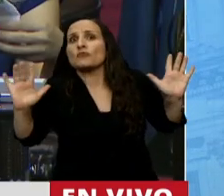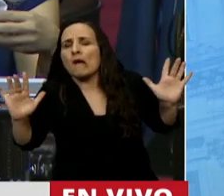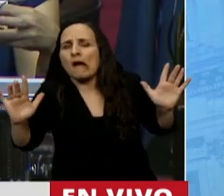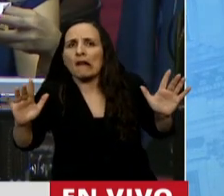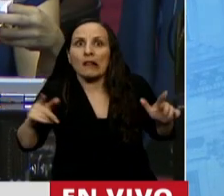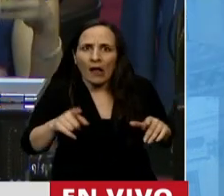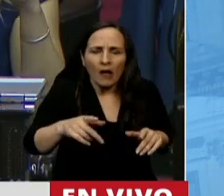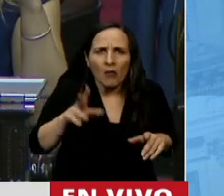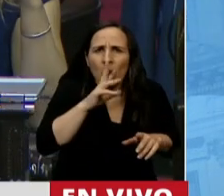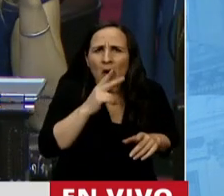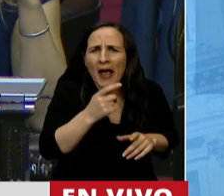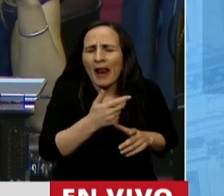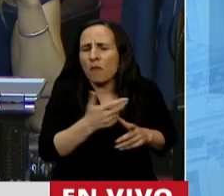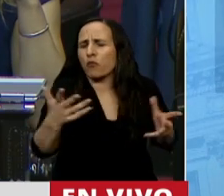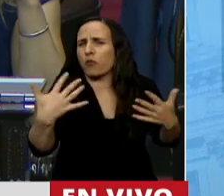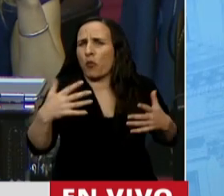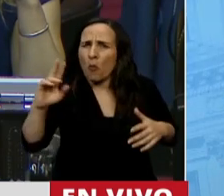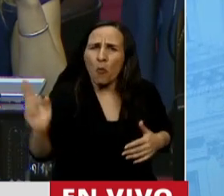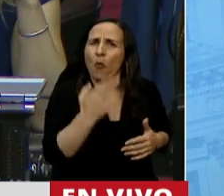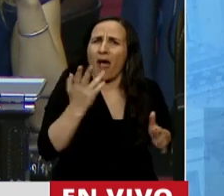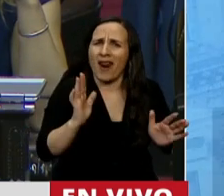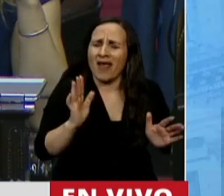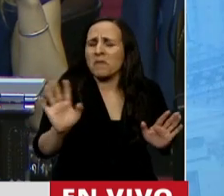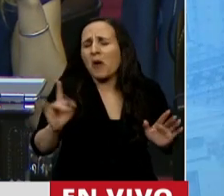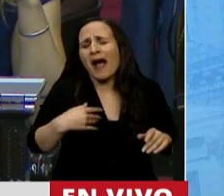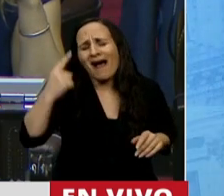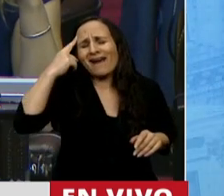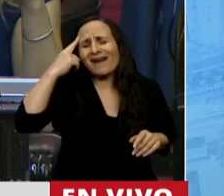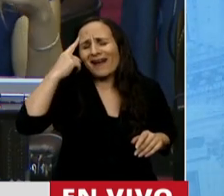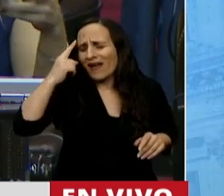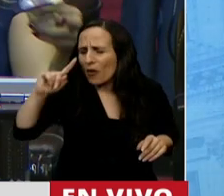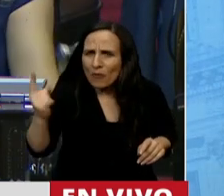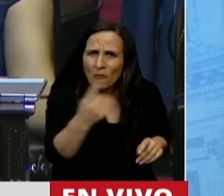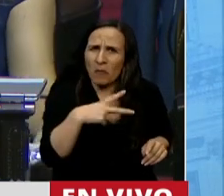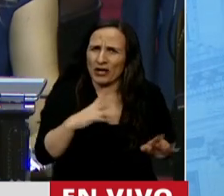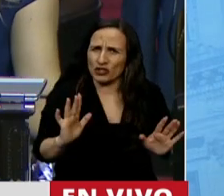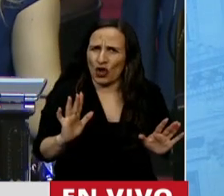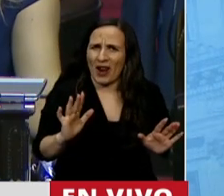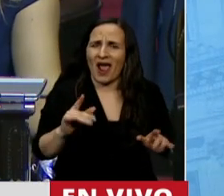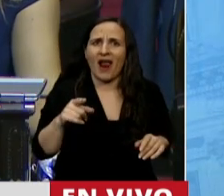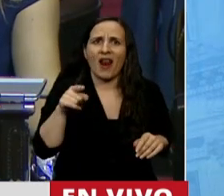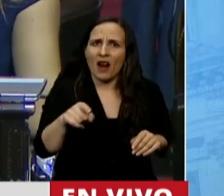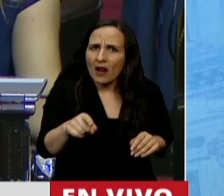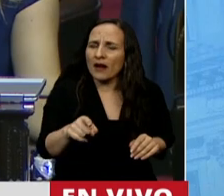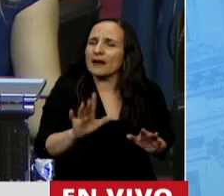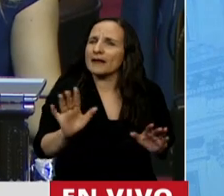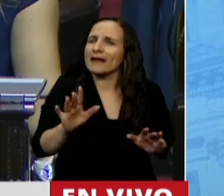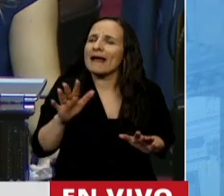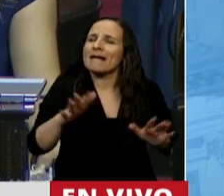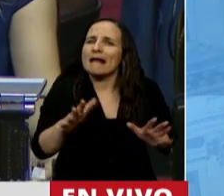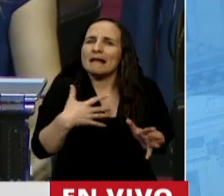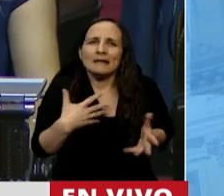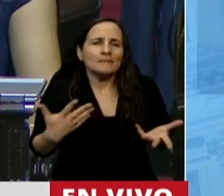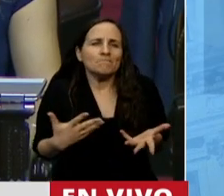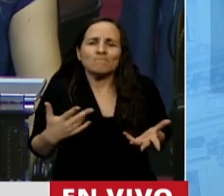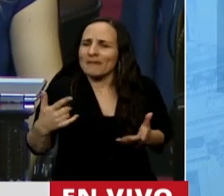mueren. Porque más allá de las creencias personales, de los caminos recorridos, y más allá de